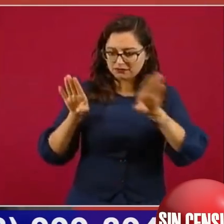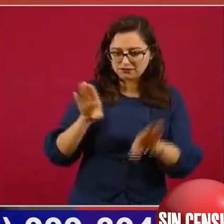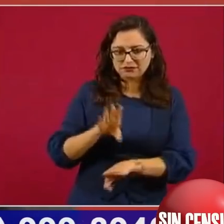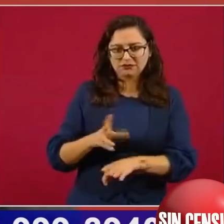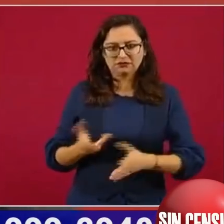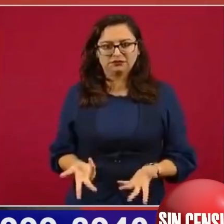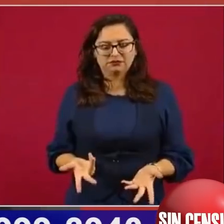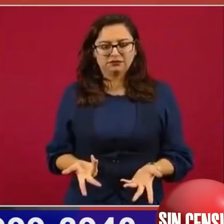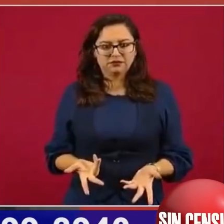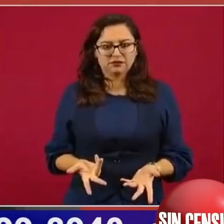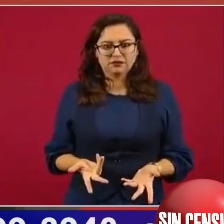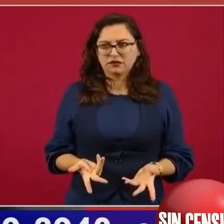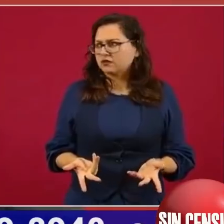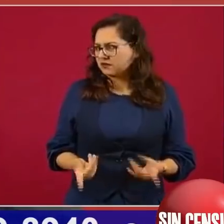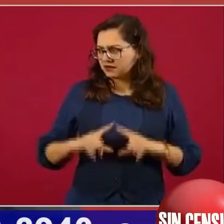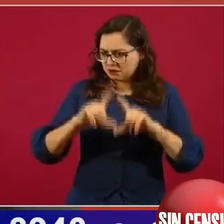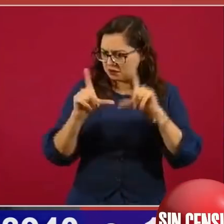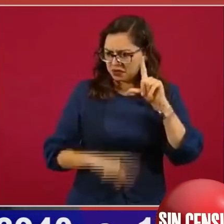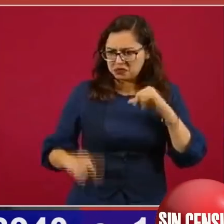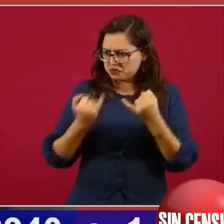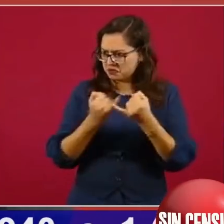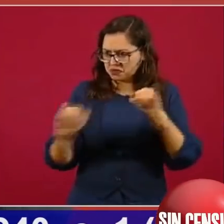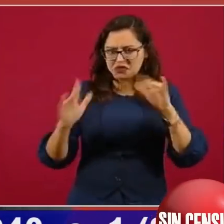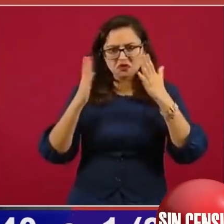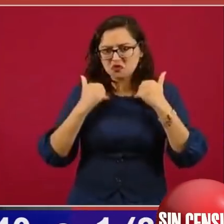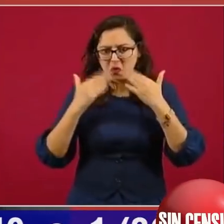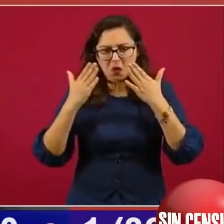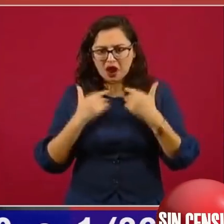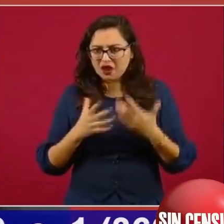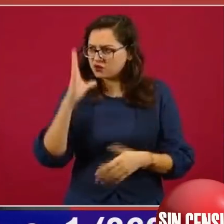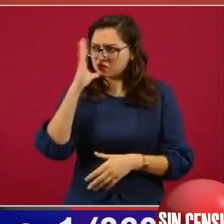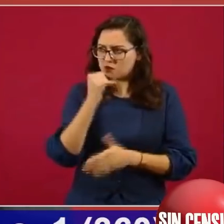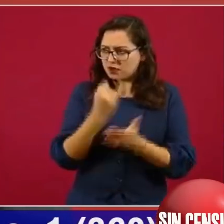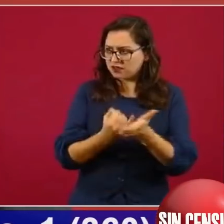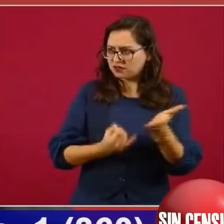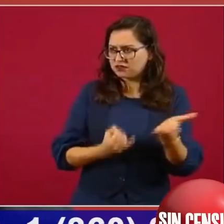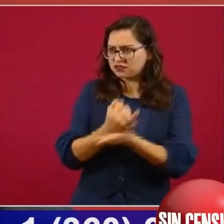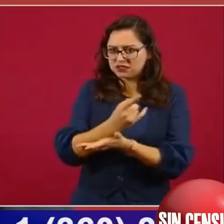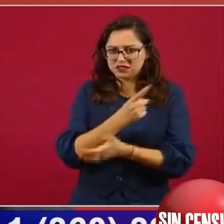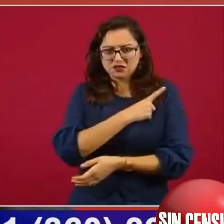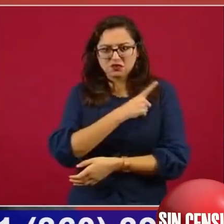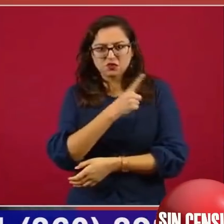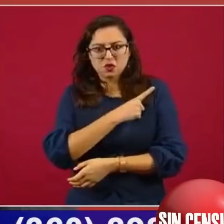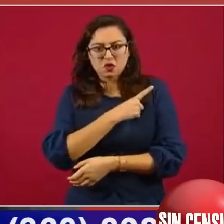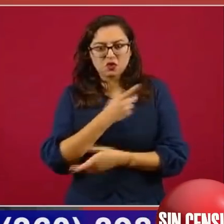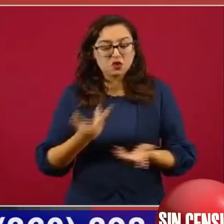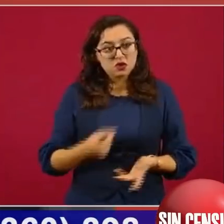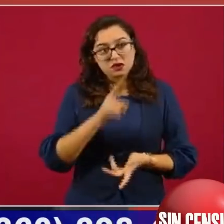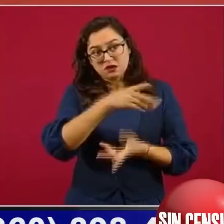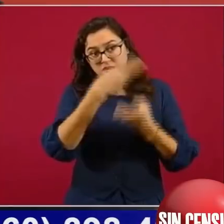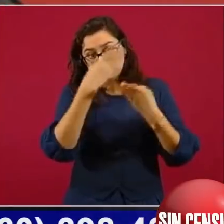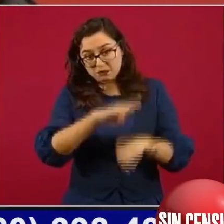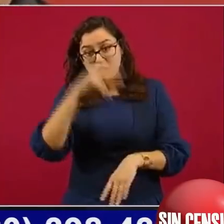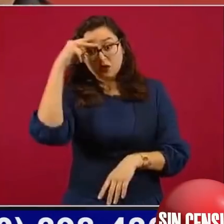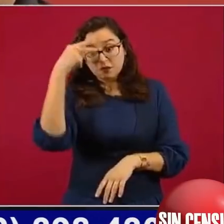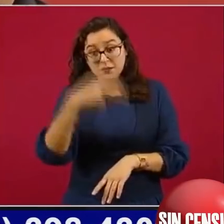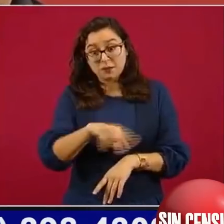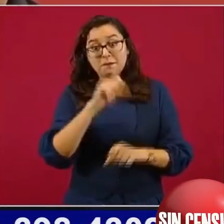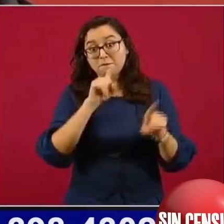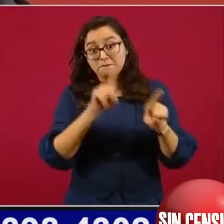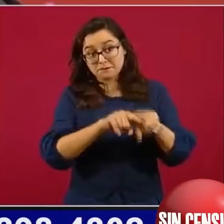decidir nosotros de acuerdo a lo que conviene al pueblo? Y también en el caso del Banco de México,